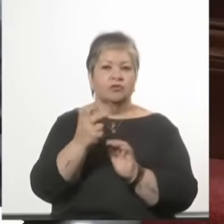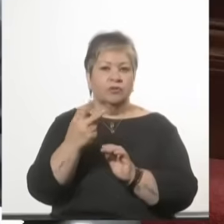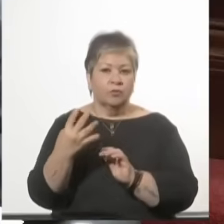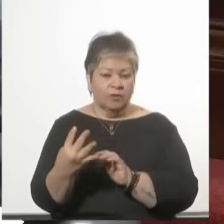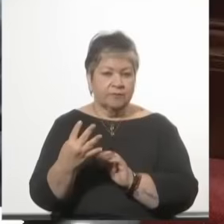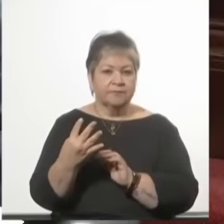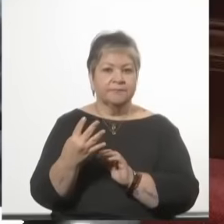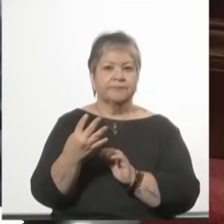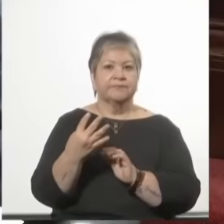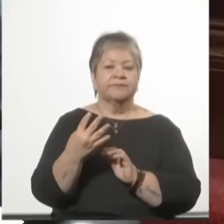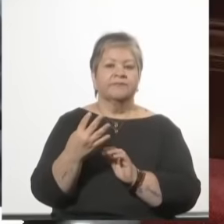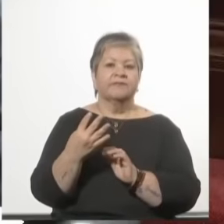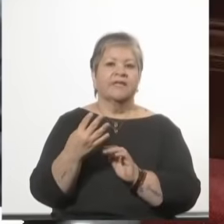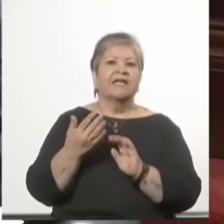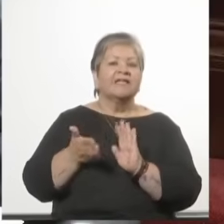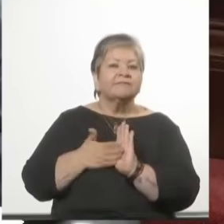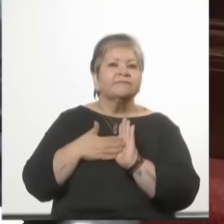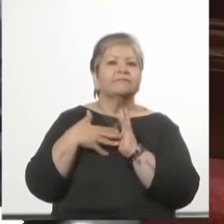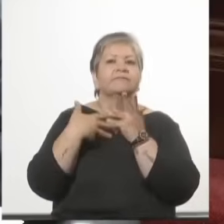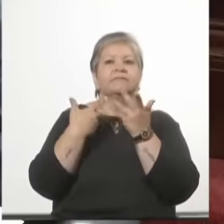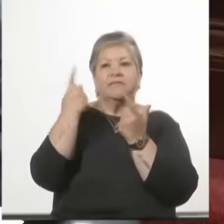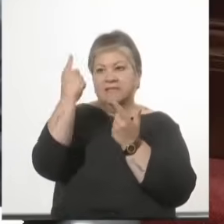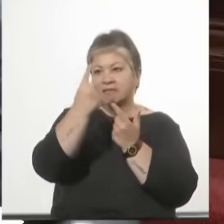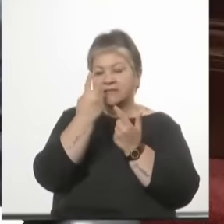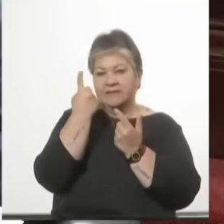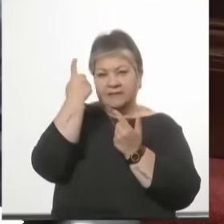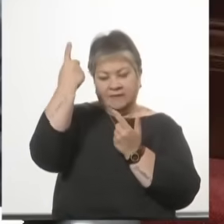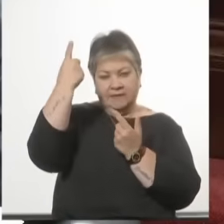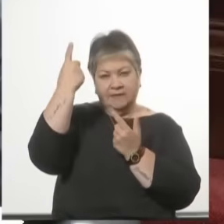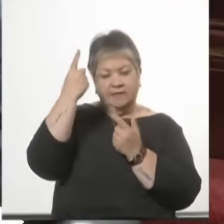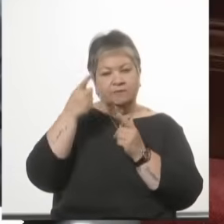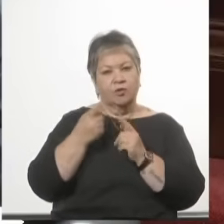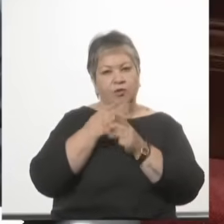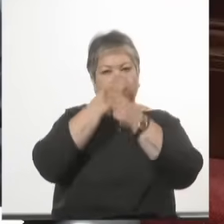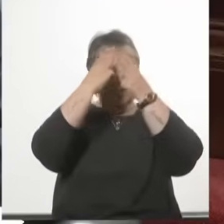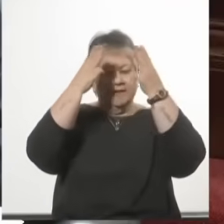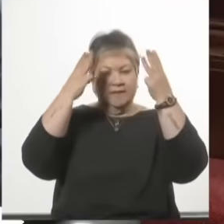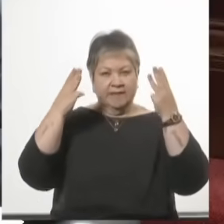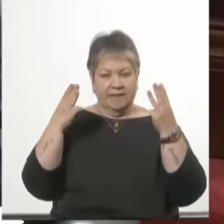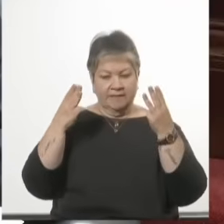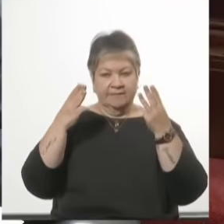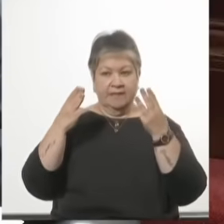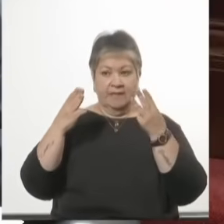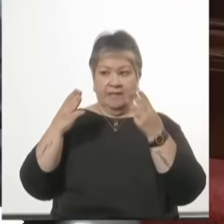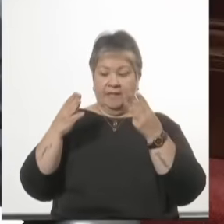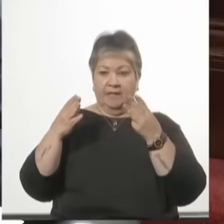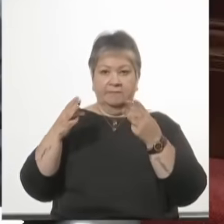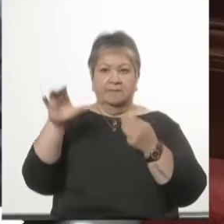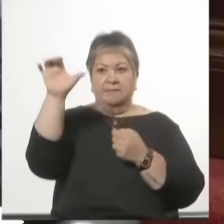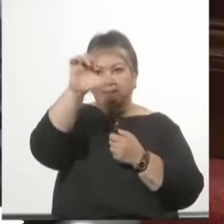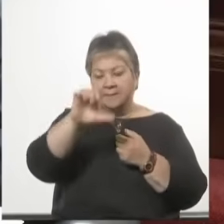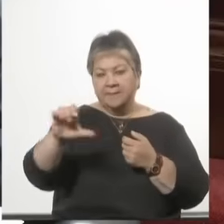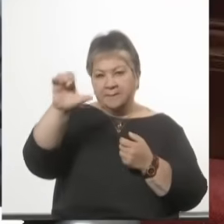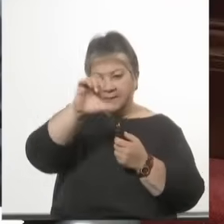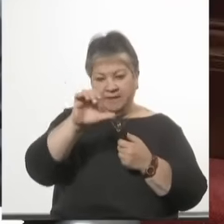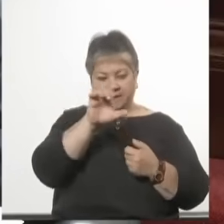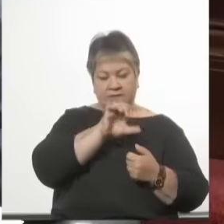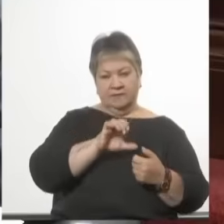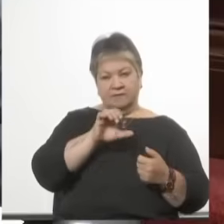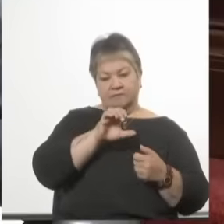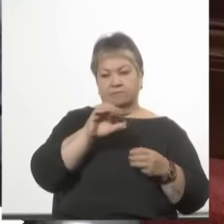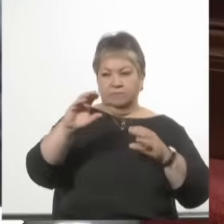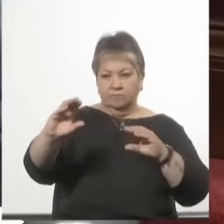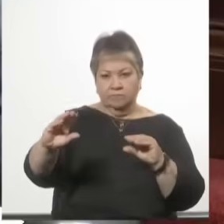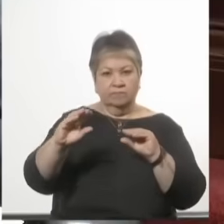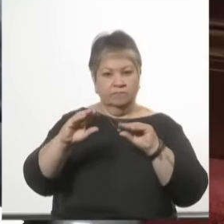18.834, asienta el principio general según el cual los adjudicatarios deberán garantizar